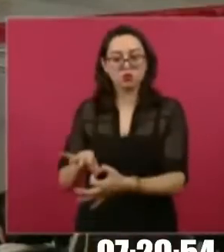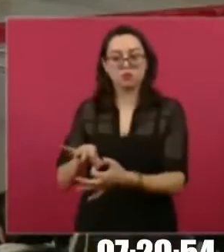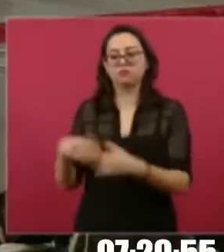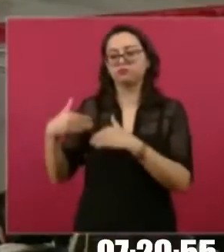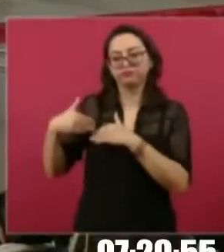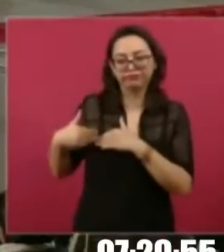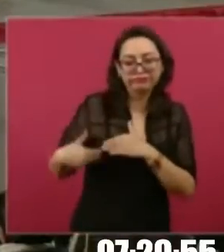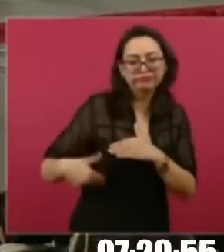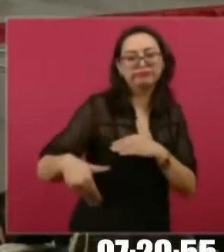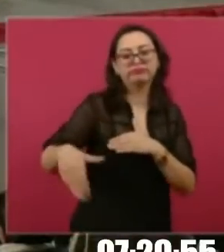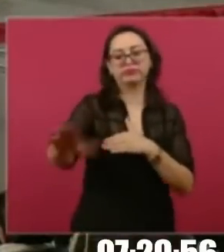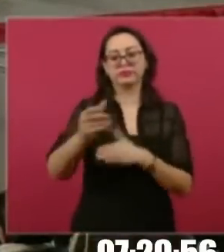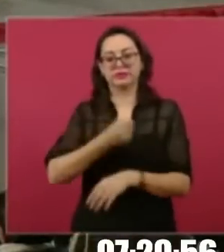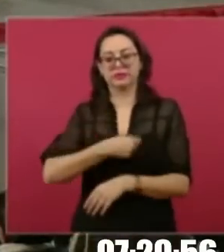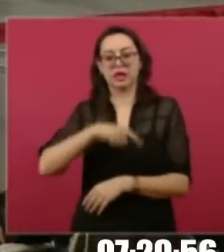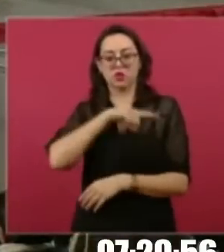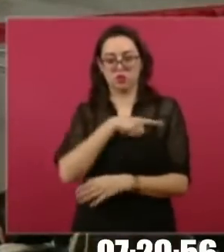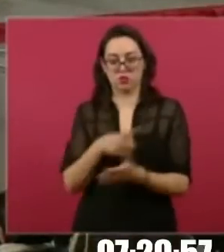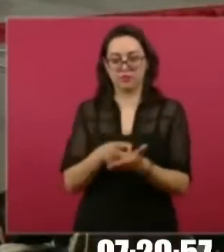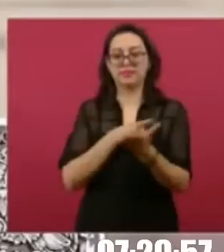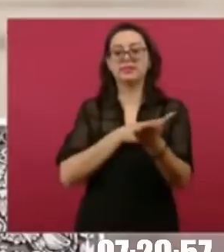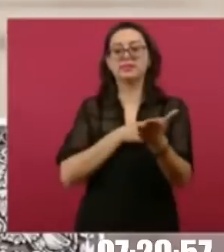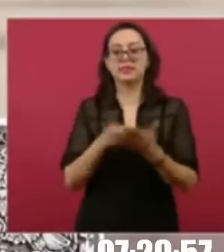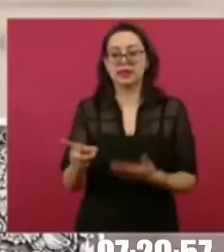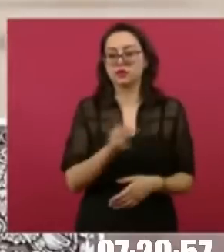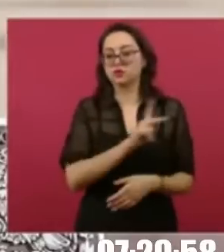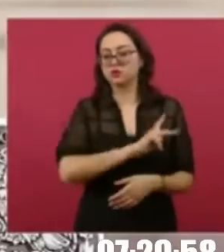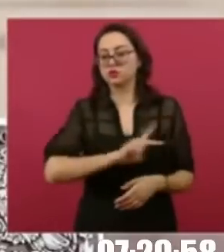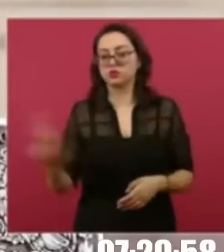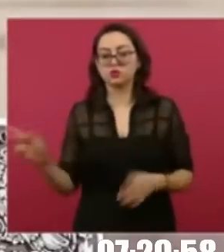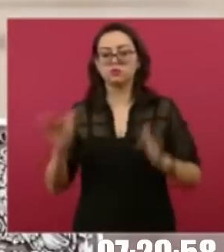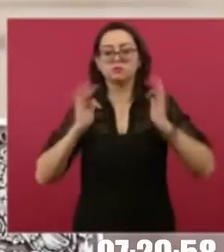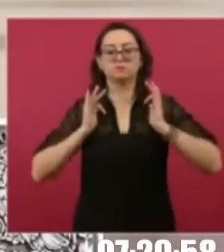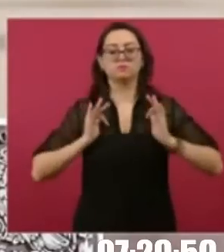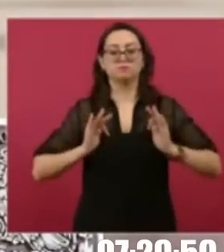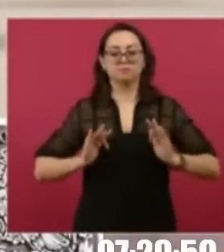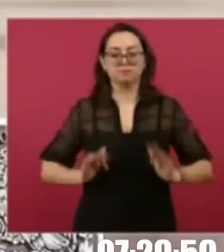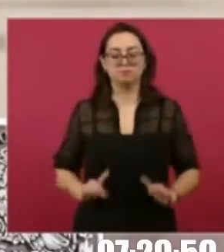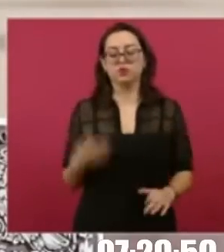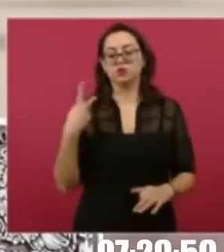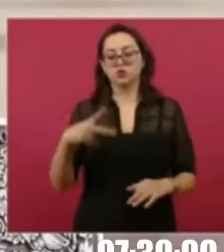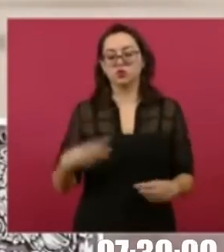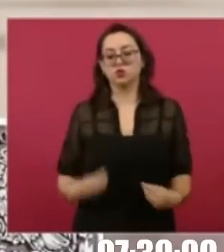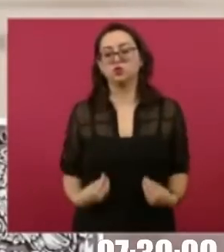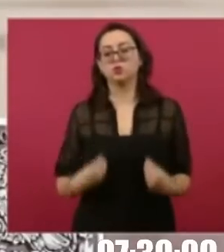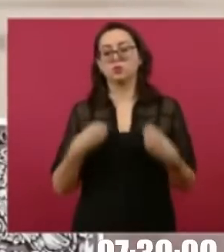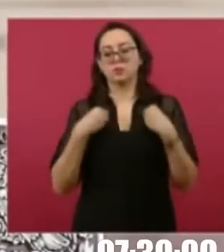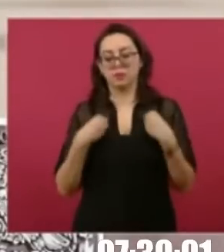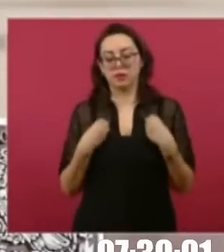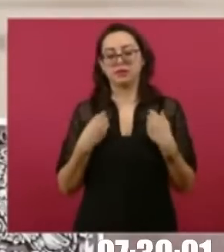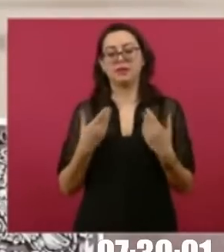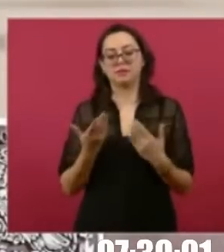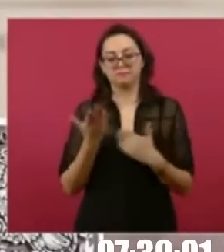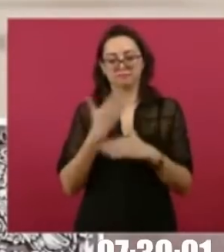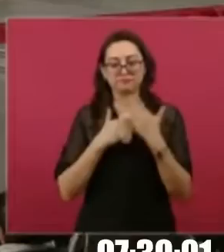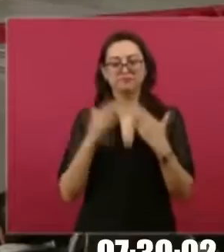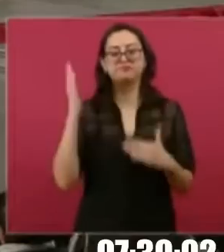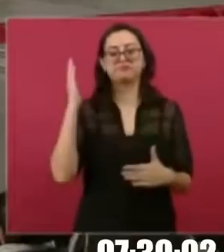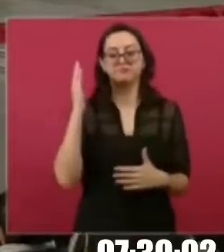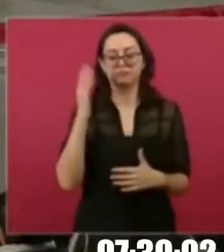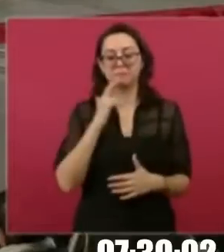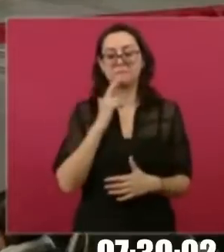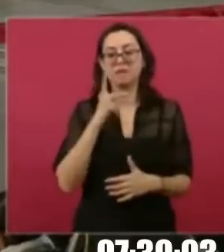No solo sea un Derecho sino que puedan gozarla todas y y todos para el desarrollo de sus personas y de sus proyectos de vida